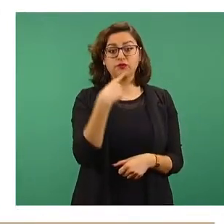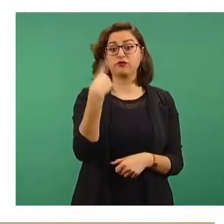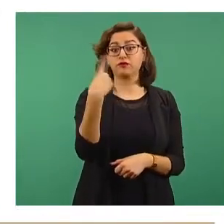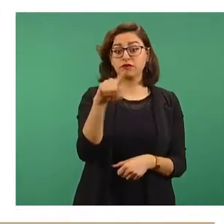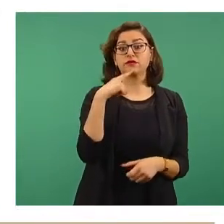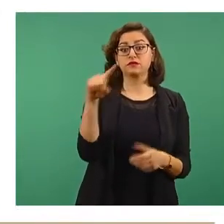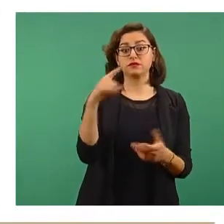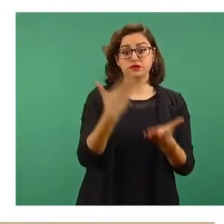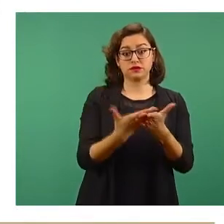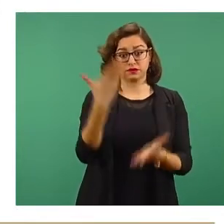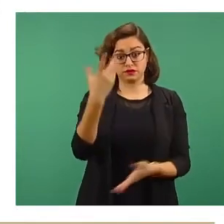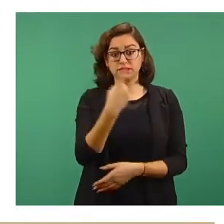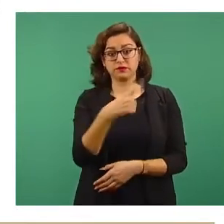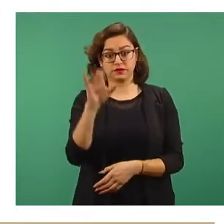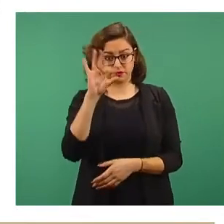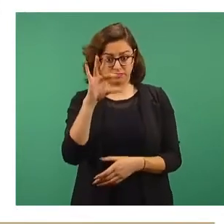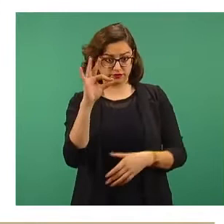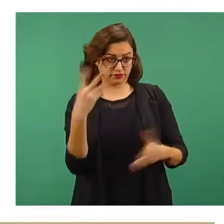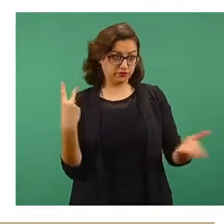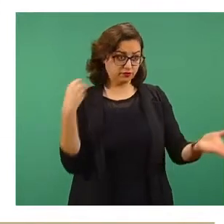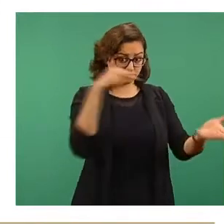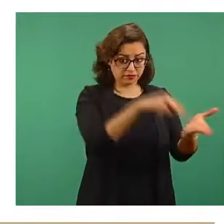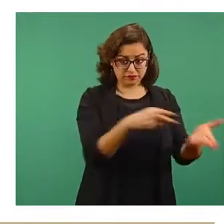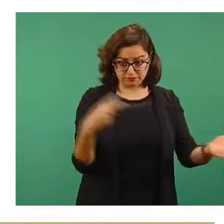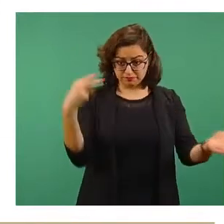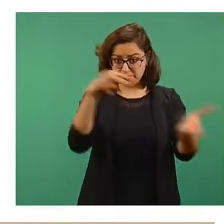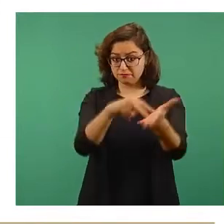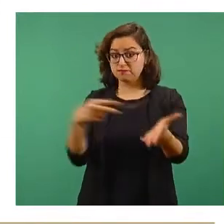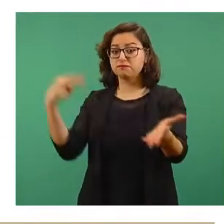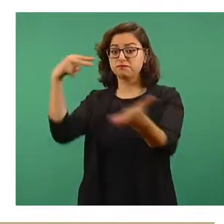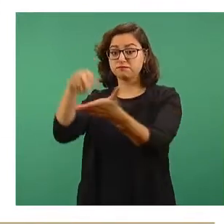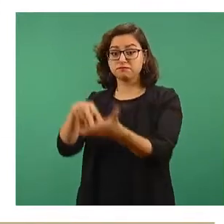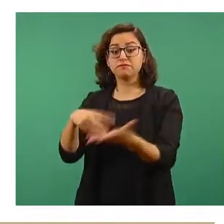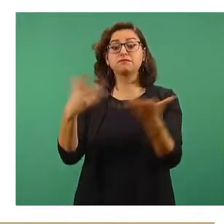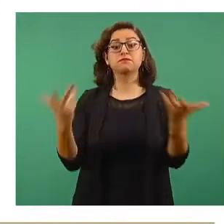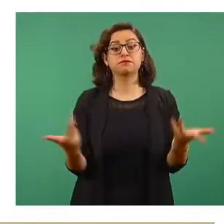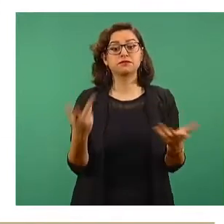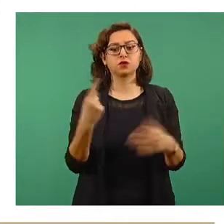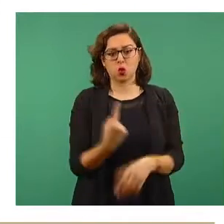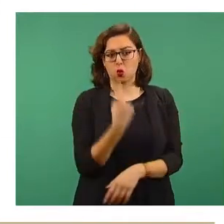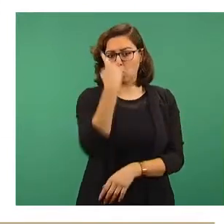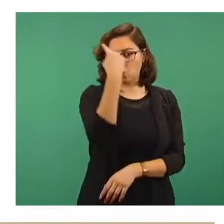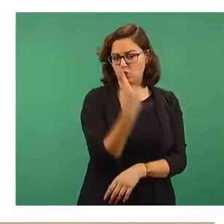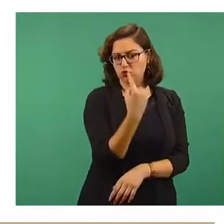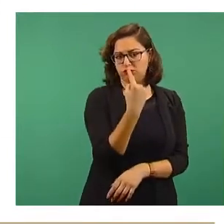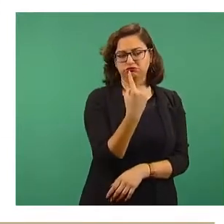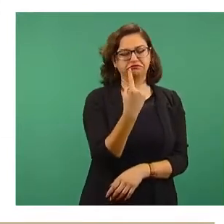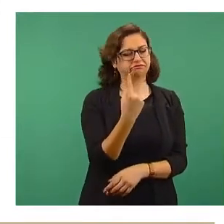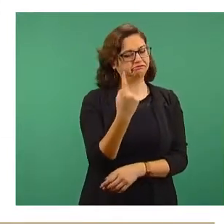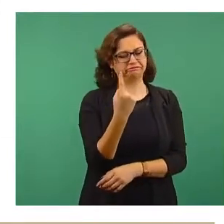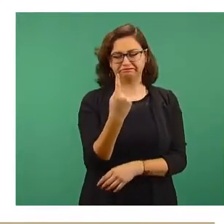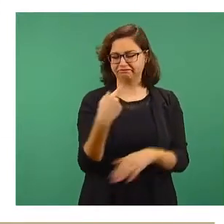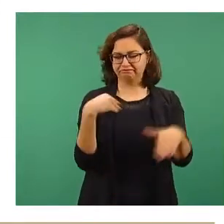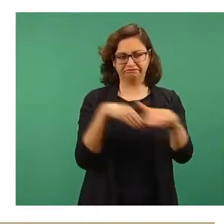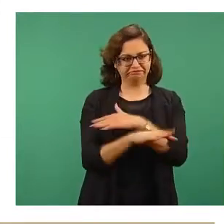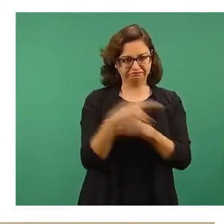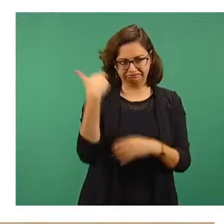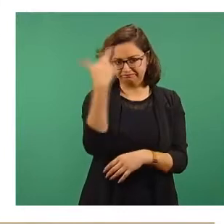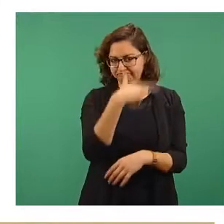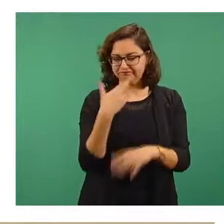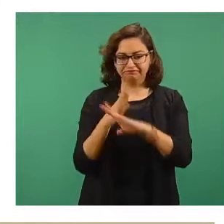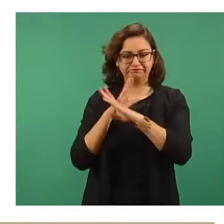se realizaron 140 visitas y en esta ocasión solo una gasolinera se negó a ser verificada, ella